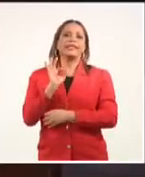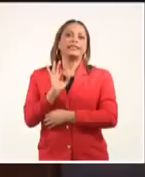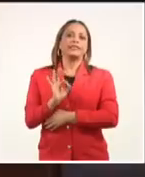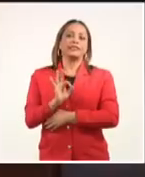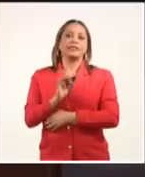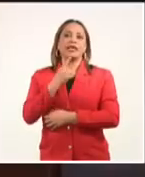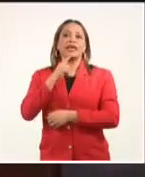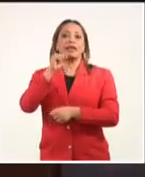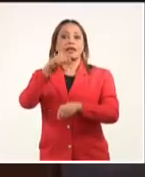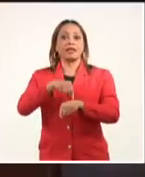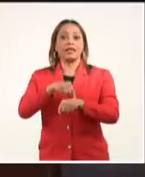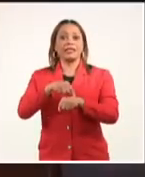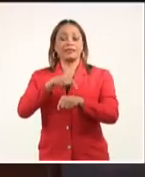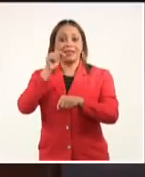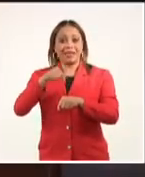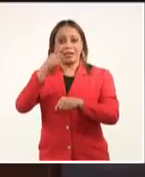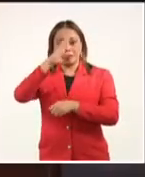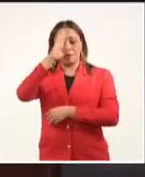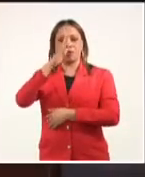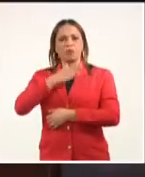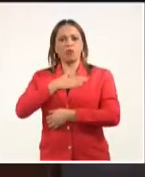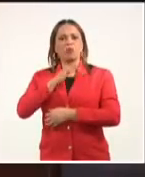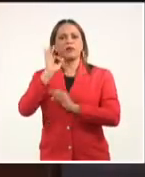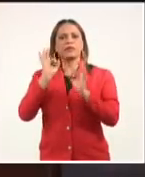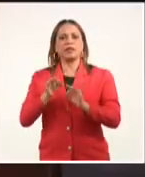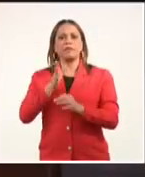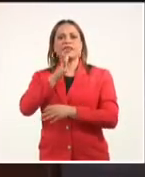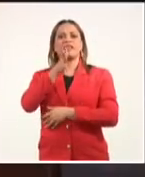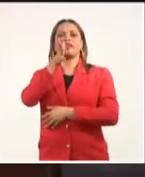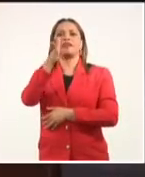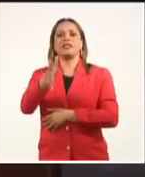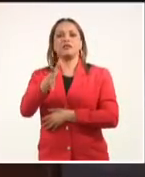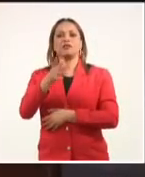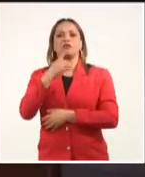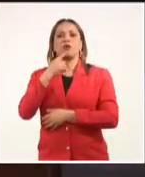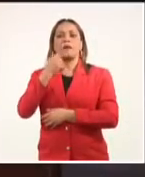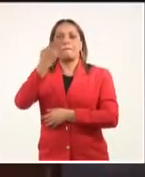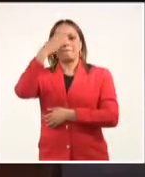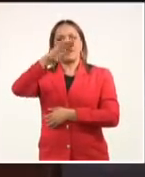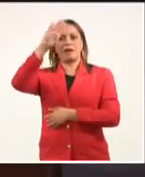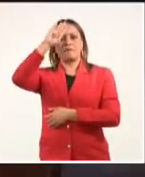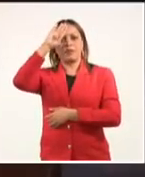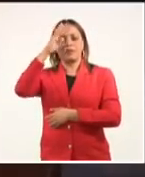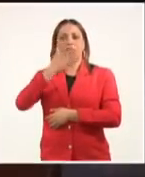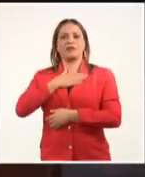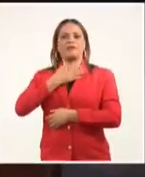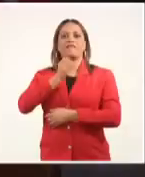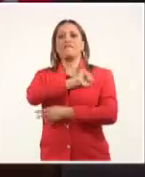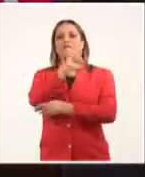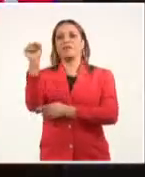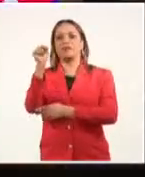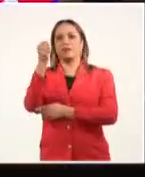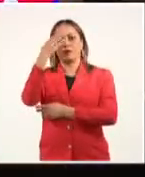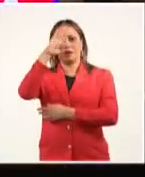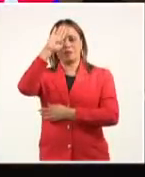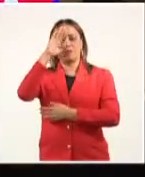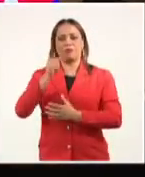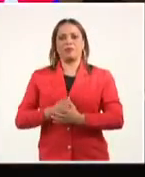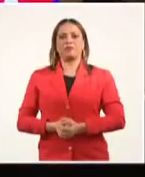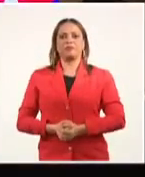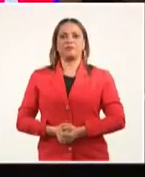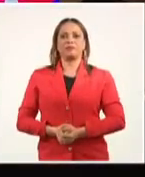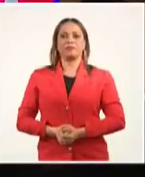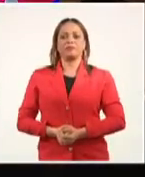en esta tierra el grito más: ¡Viva Cuba libre! ¡Viva!